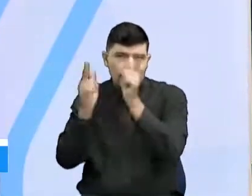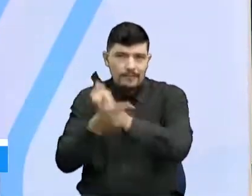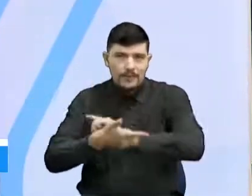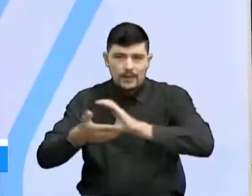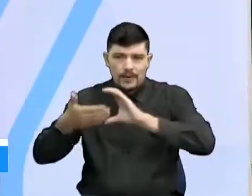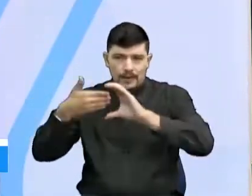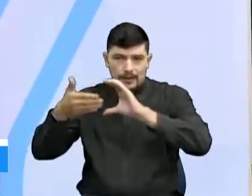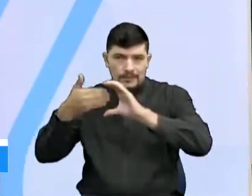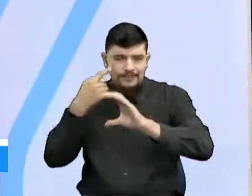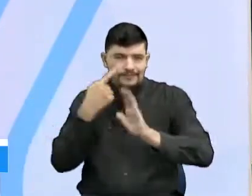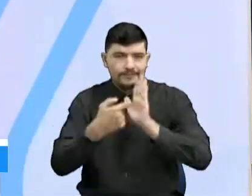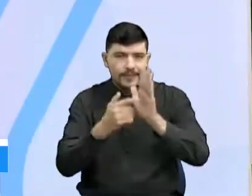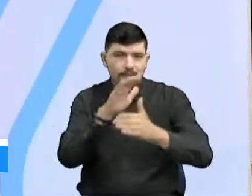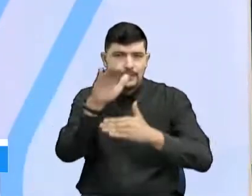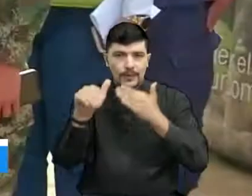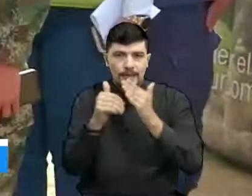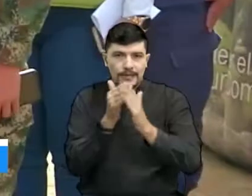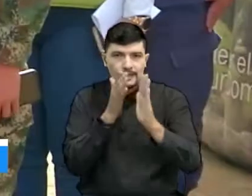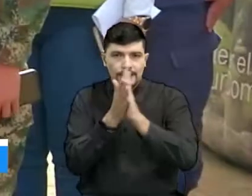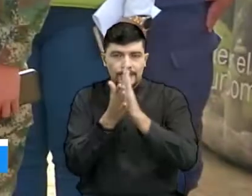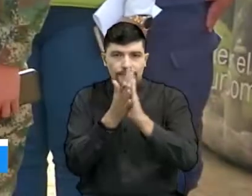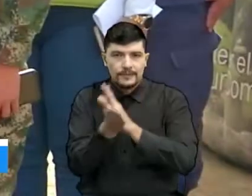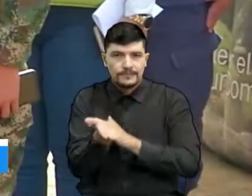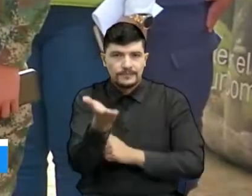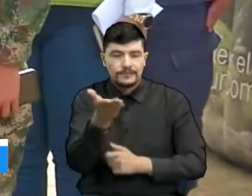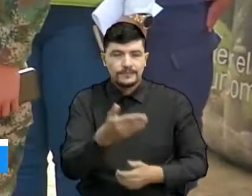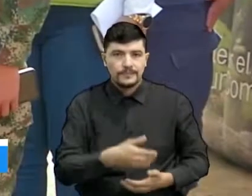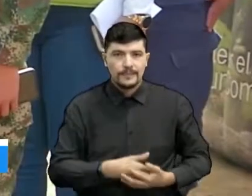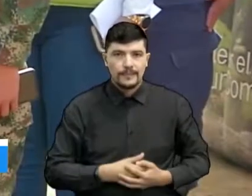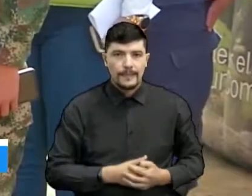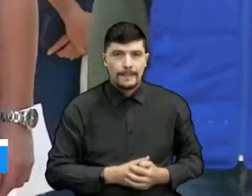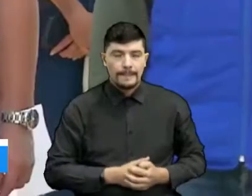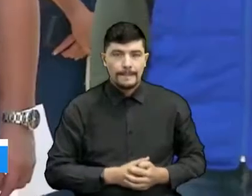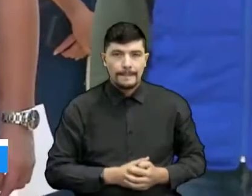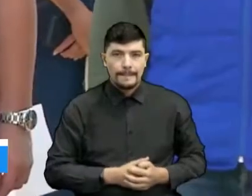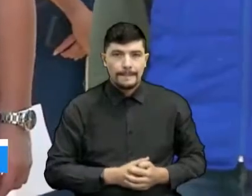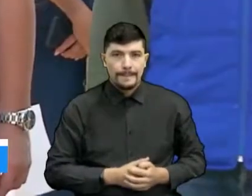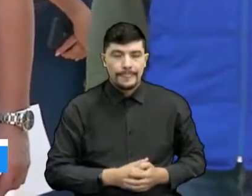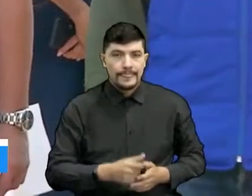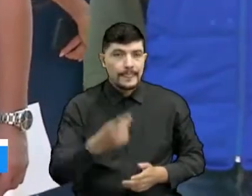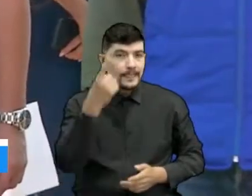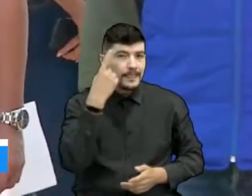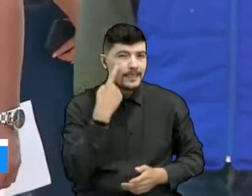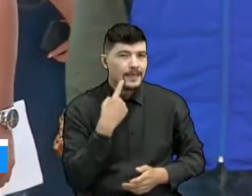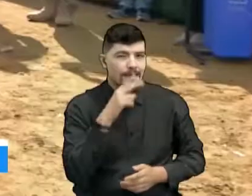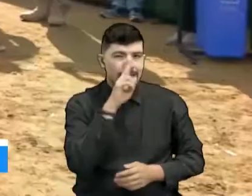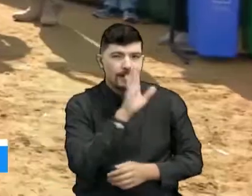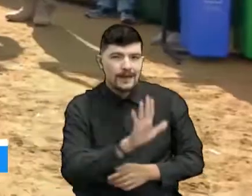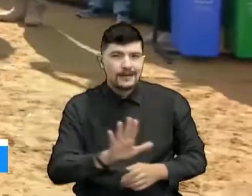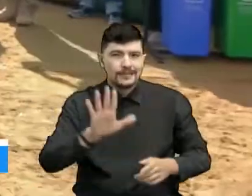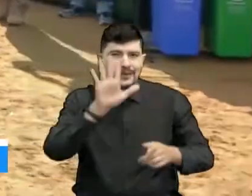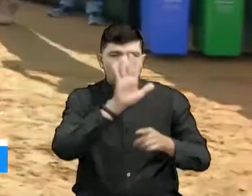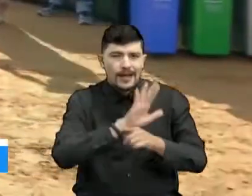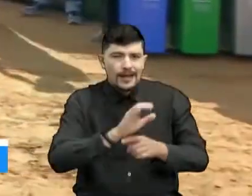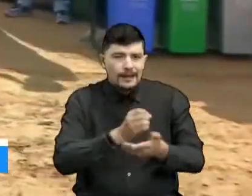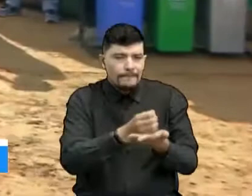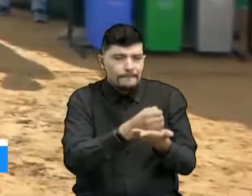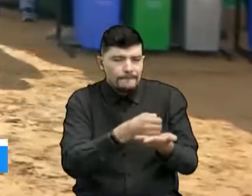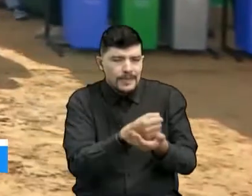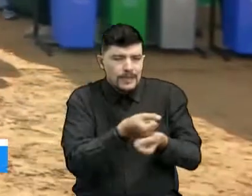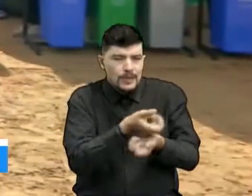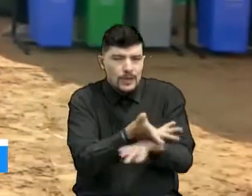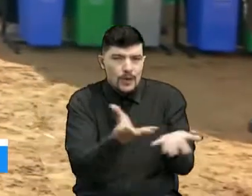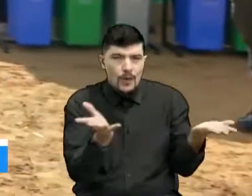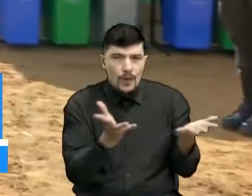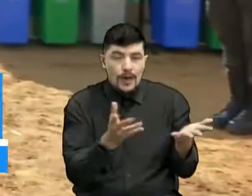les contamos en el siguiente informe. En medio de la celebración del Día Nacional de la Biodiversidad, en Florida Blanca se dieron cita a diferentes